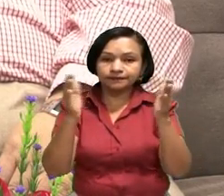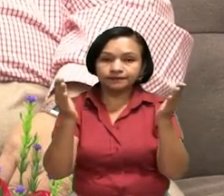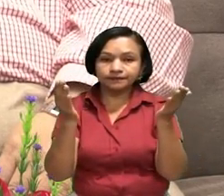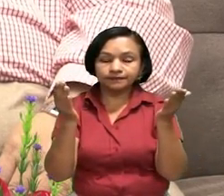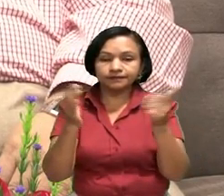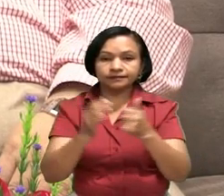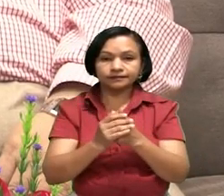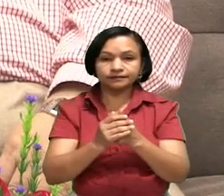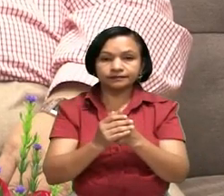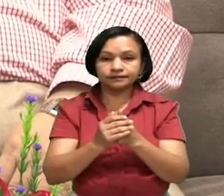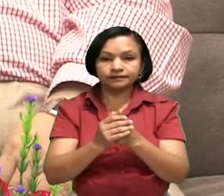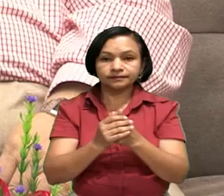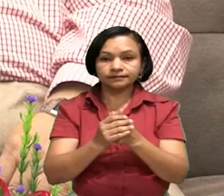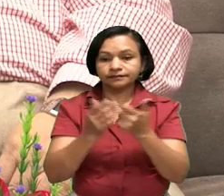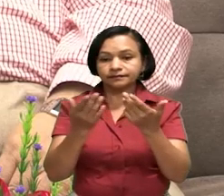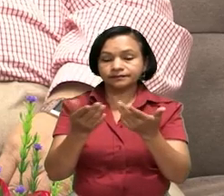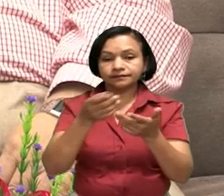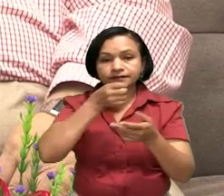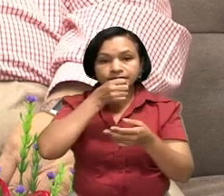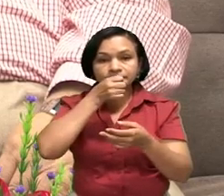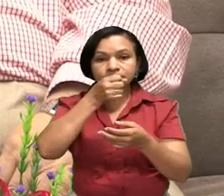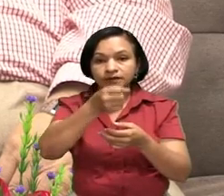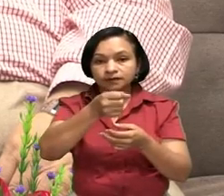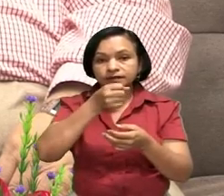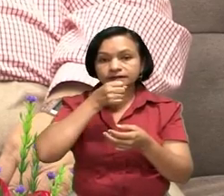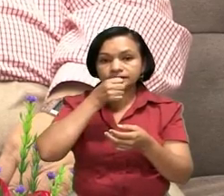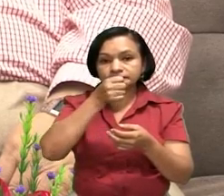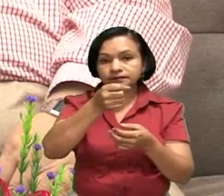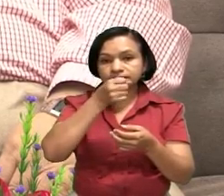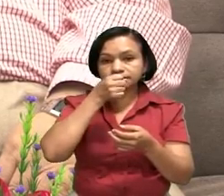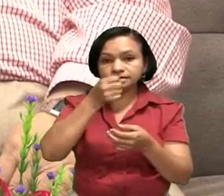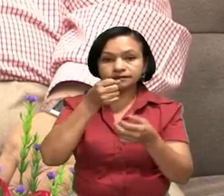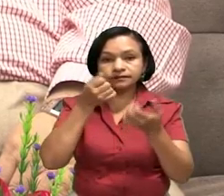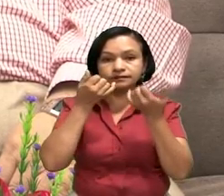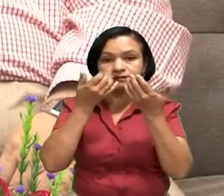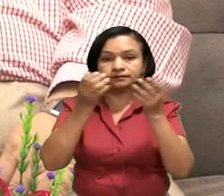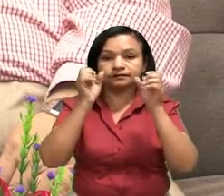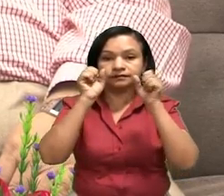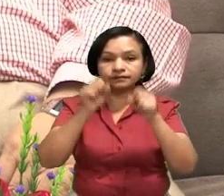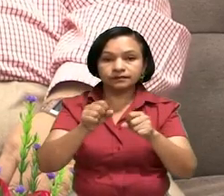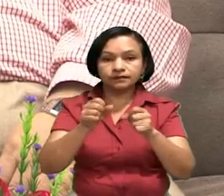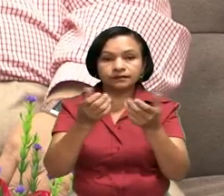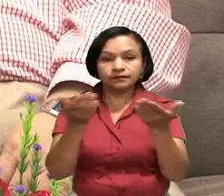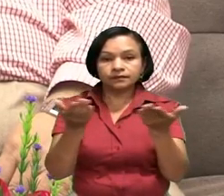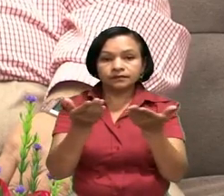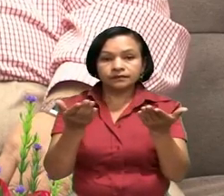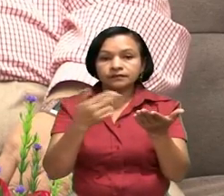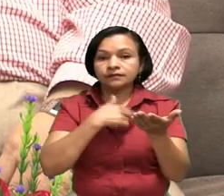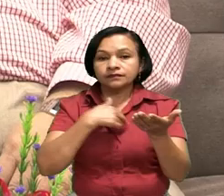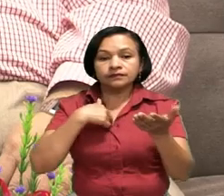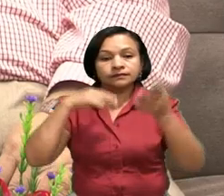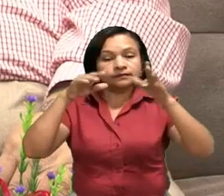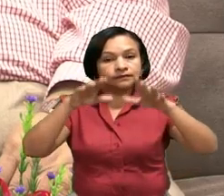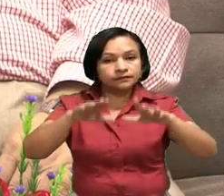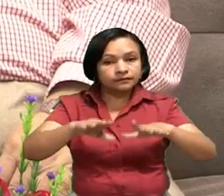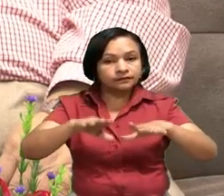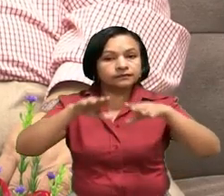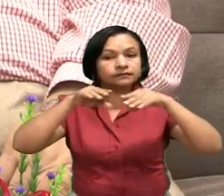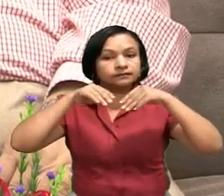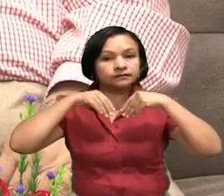su espacio esa noticia ese comercial pueda llegar y ser aceptado con